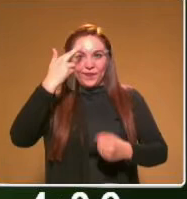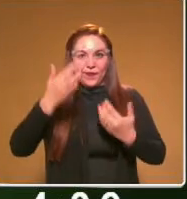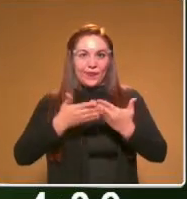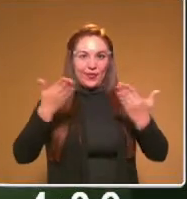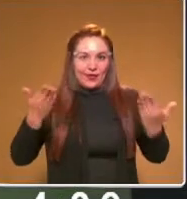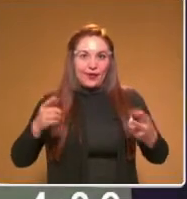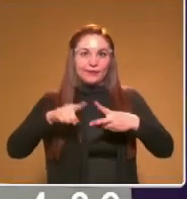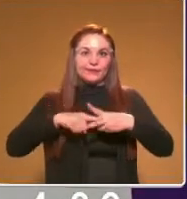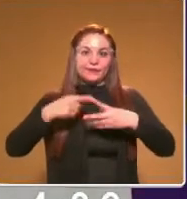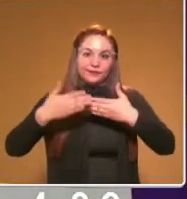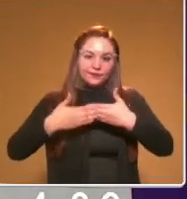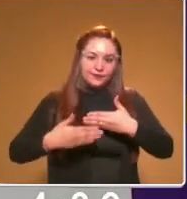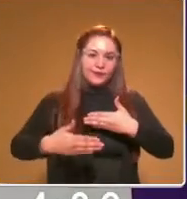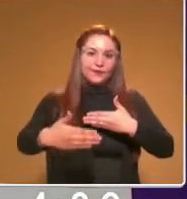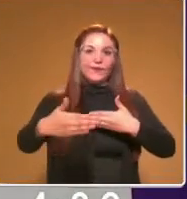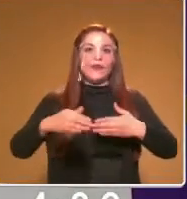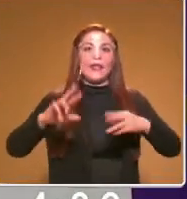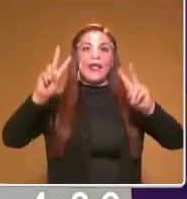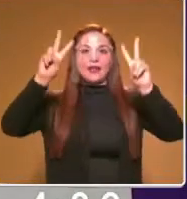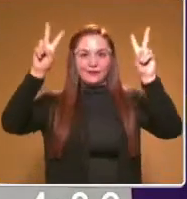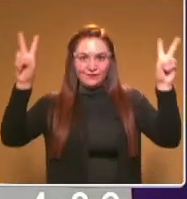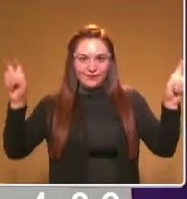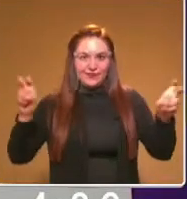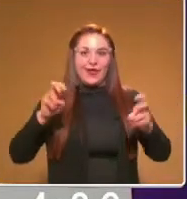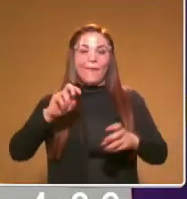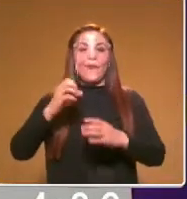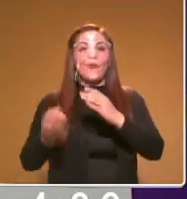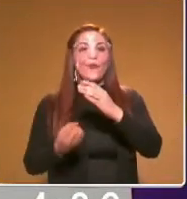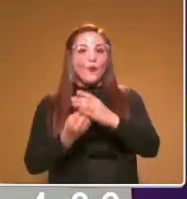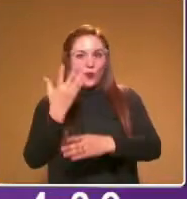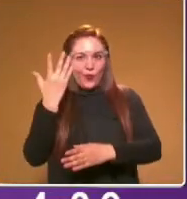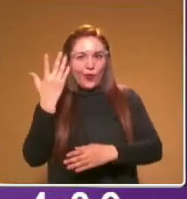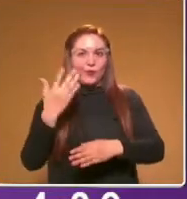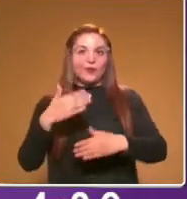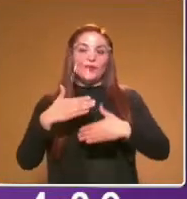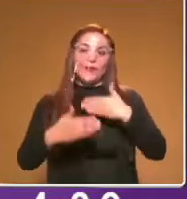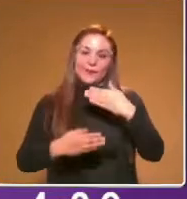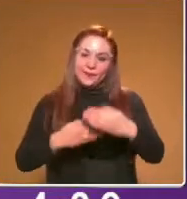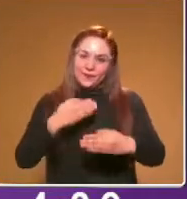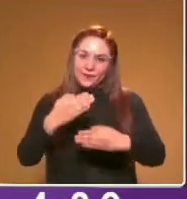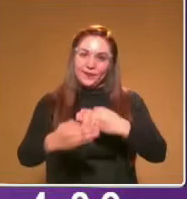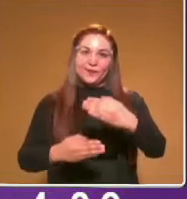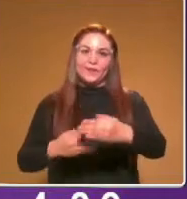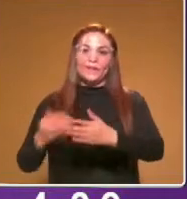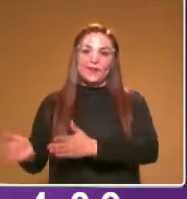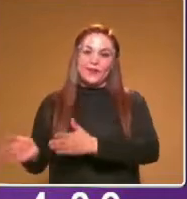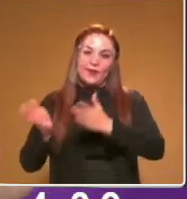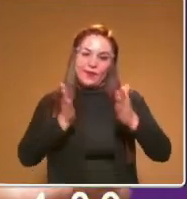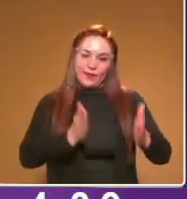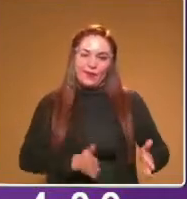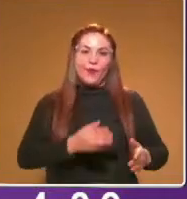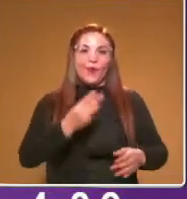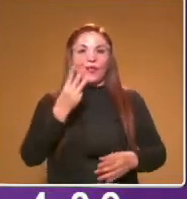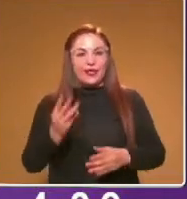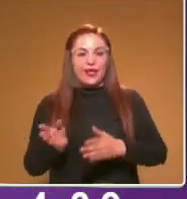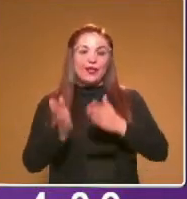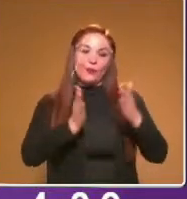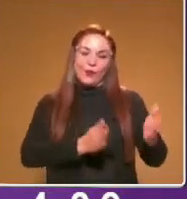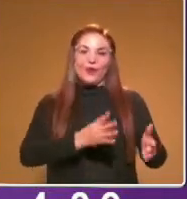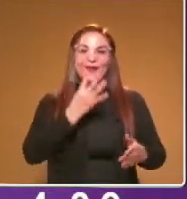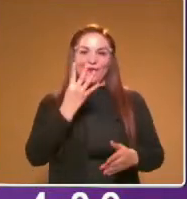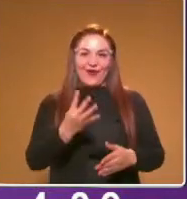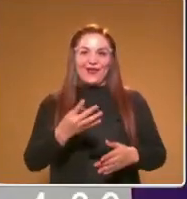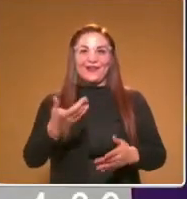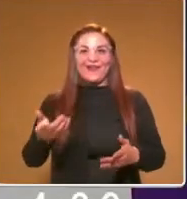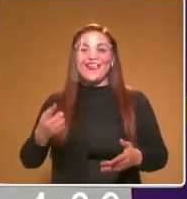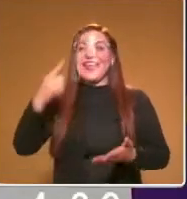ya empezamos otra vez con temas completamente nuevos, que vas a ir avanzando en el bloque 3, bloque 4 y así sucesivamente. Y adivine